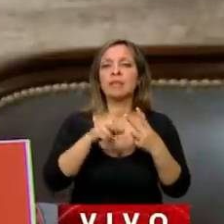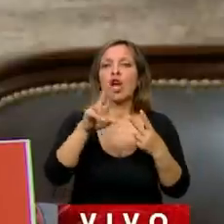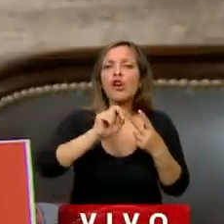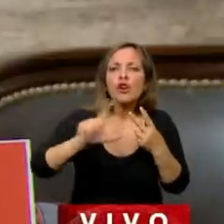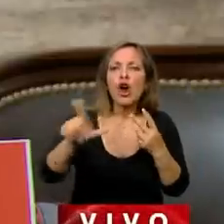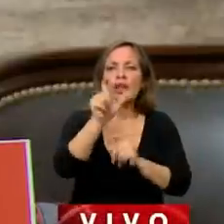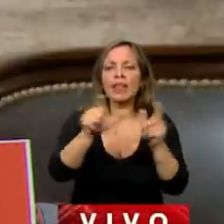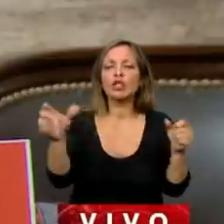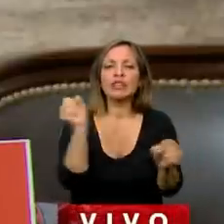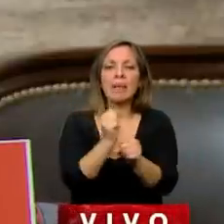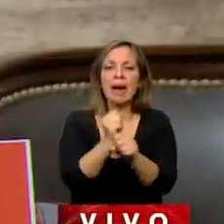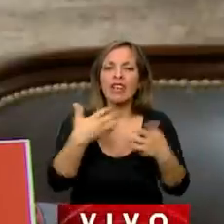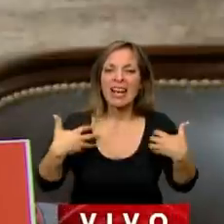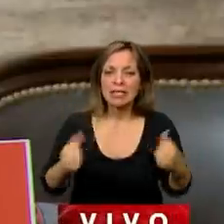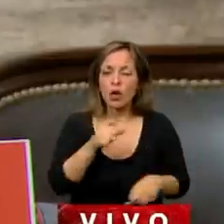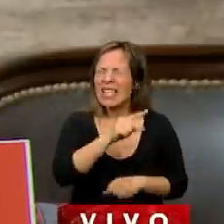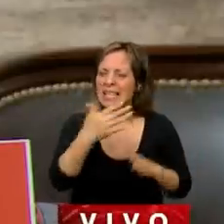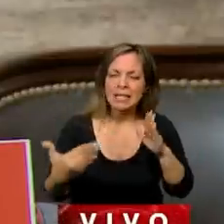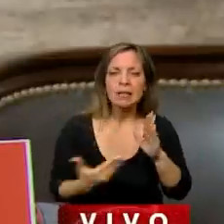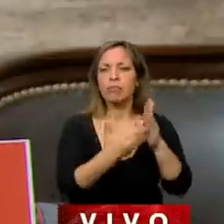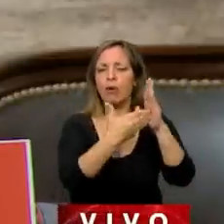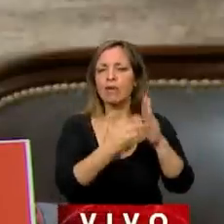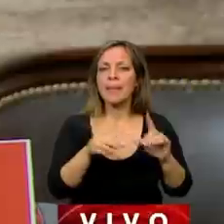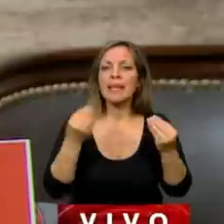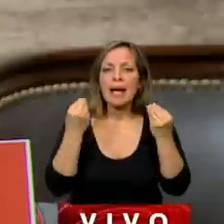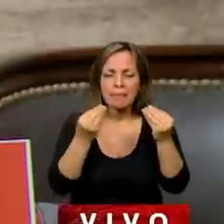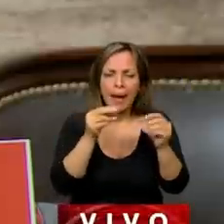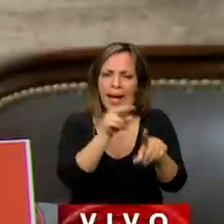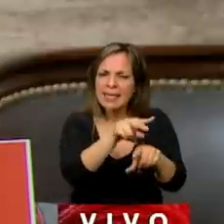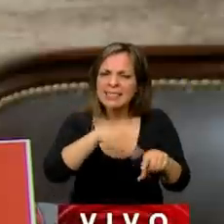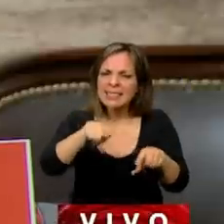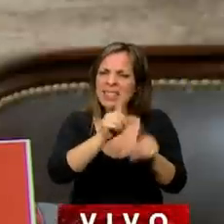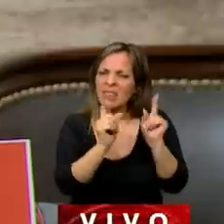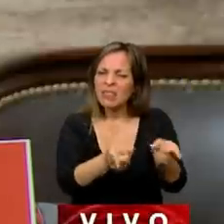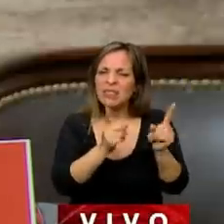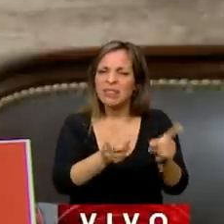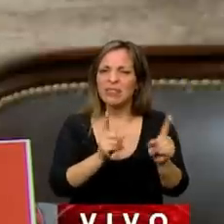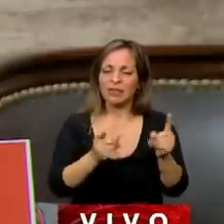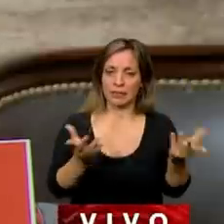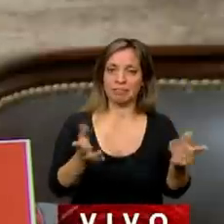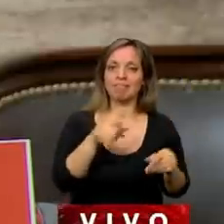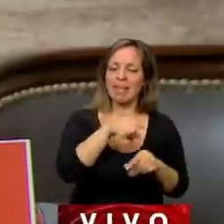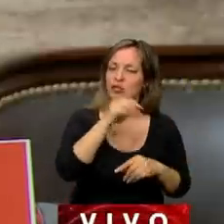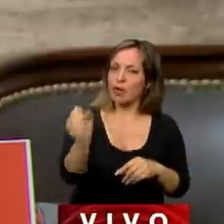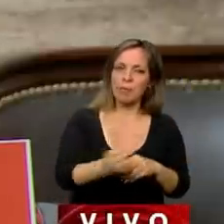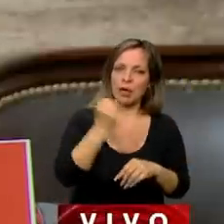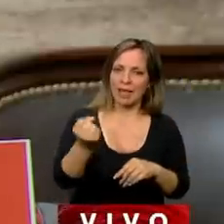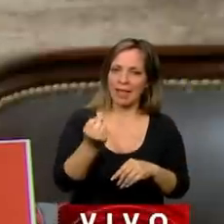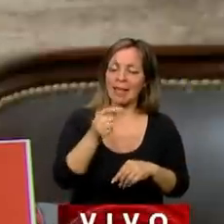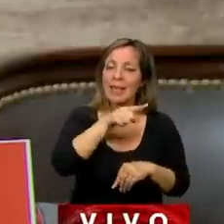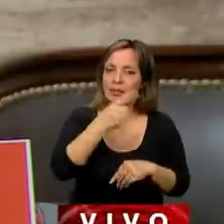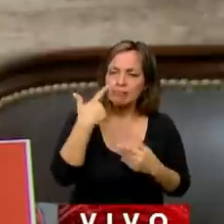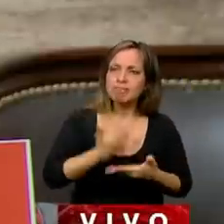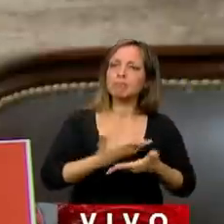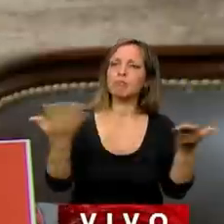de los trabajadores de la salud fue clave para sostenerlo. Y eso ha sido importante. Y eso ha